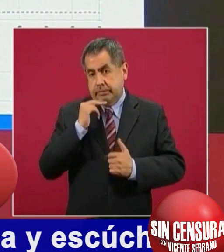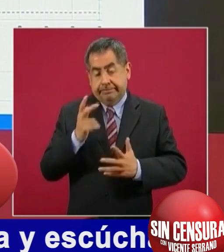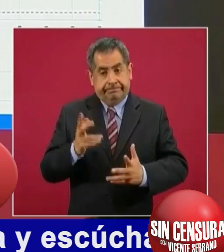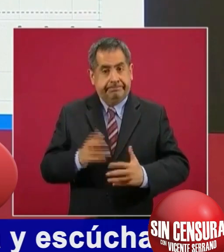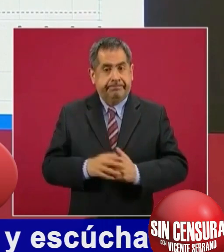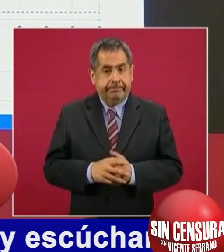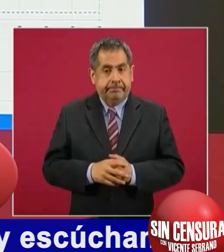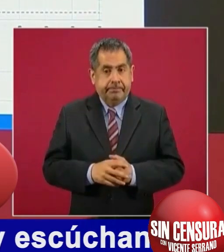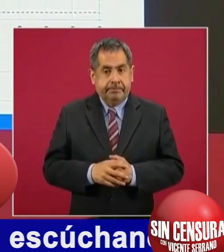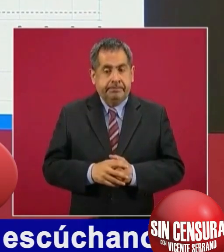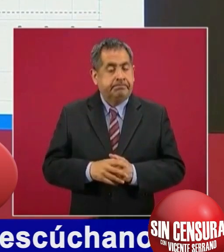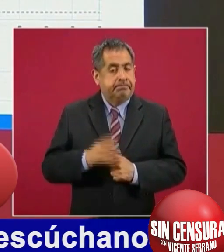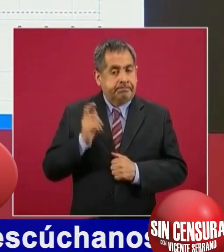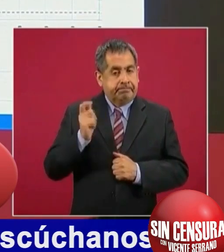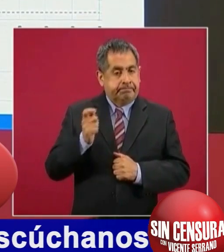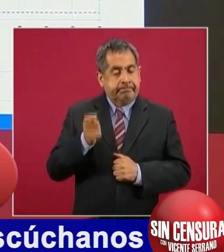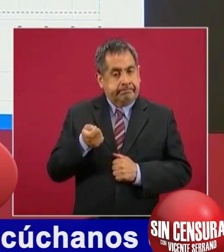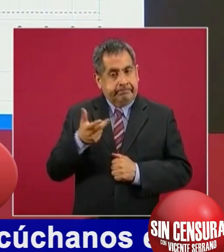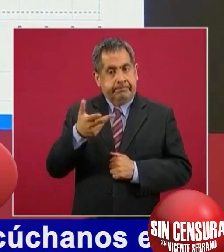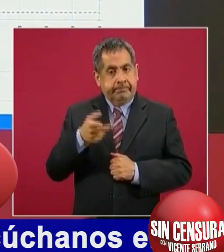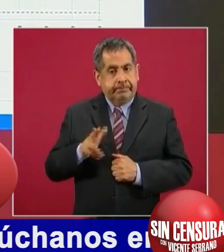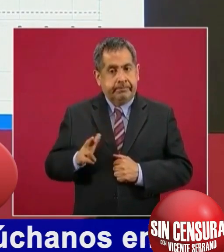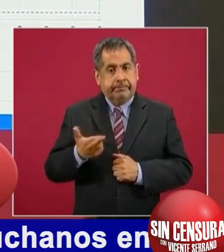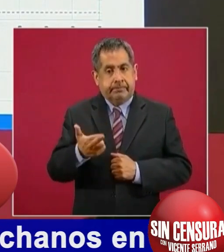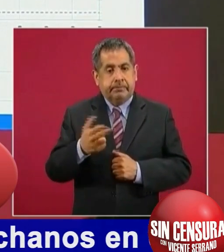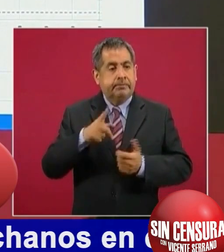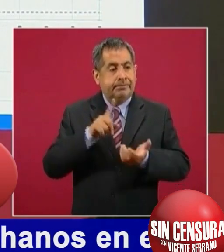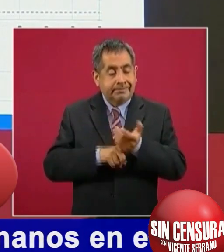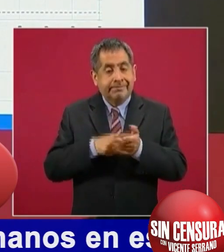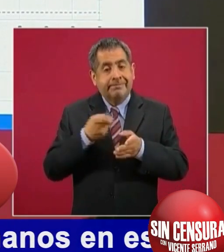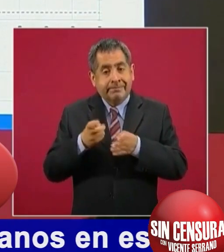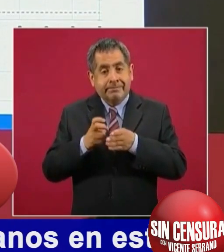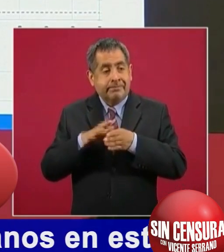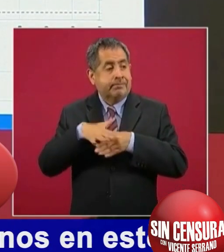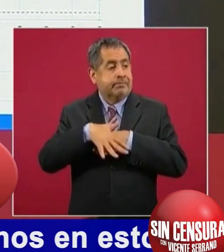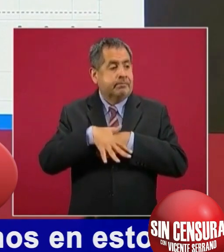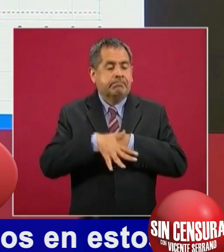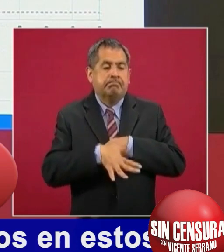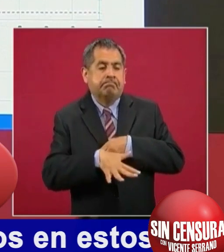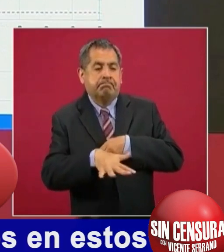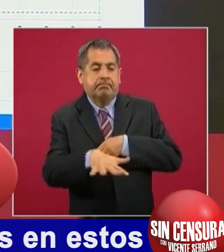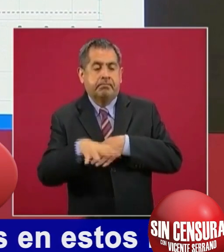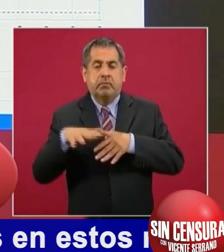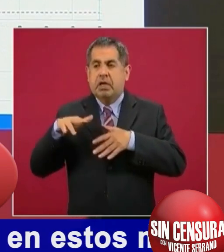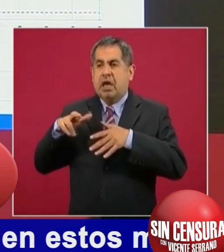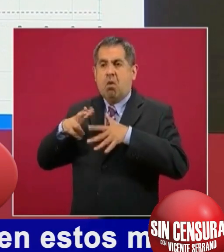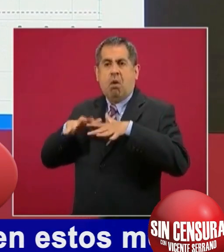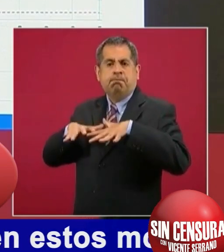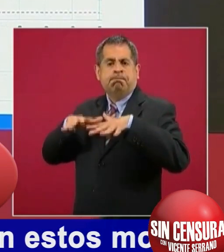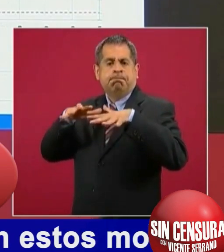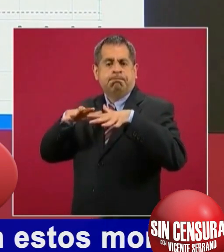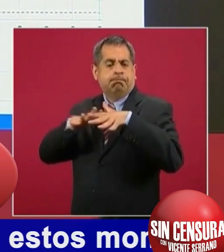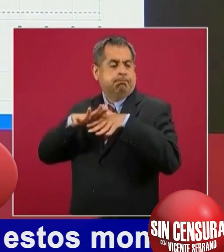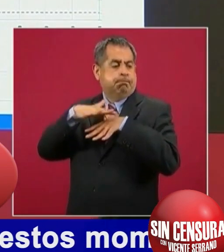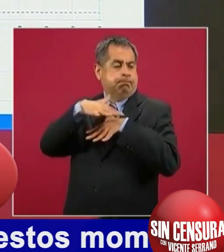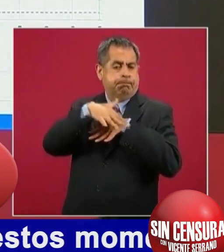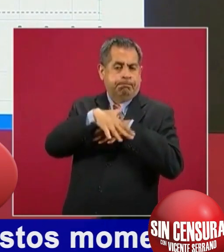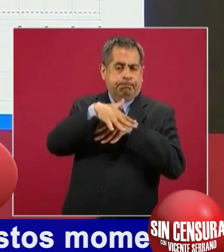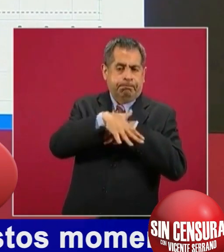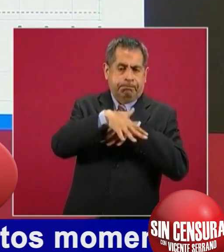Este es el río que inunda las zonas bajas, las comunidades indígenas, y al mismo